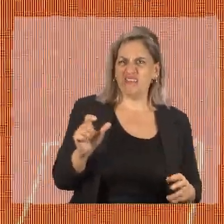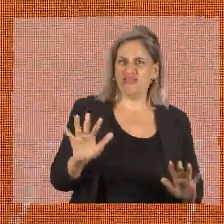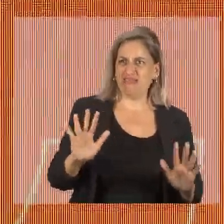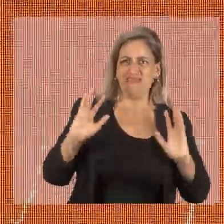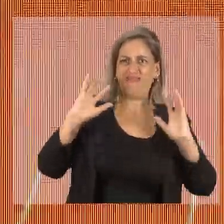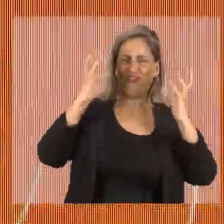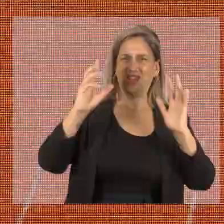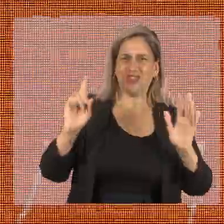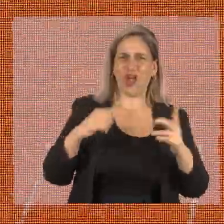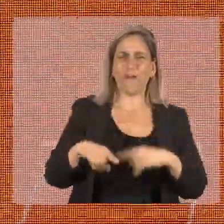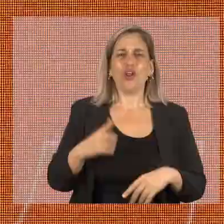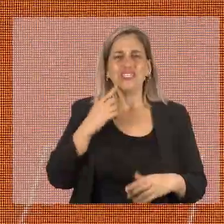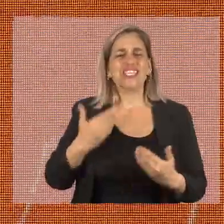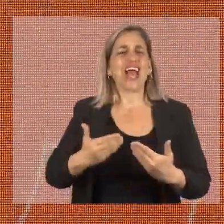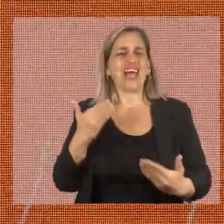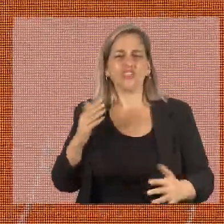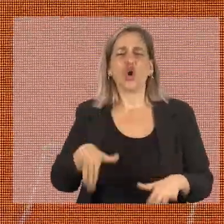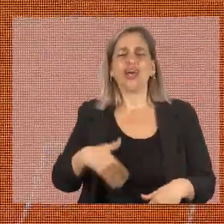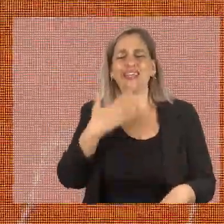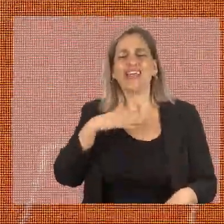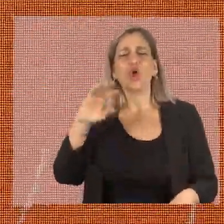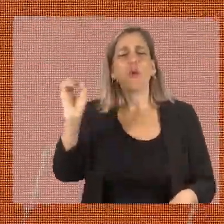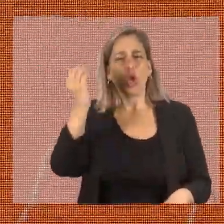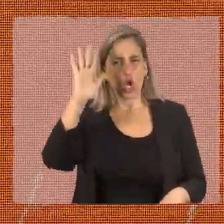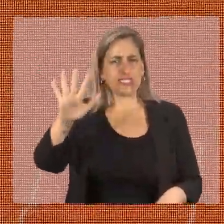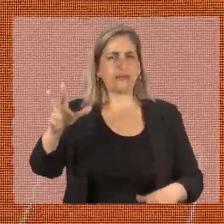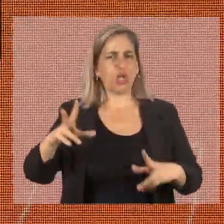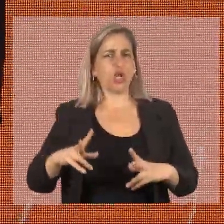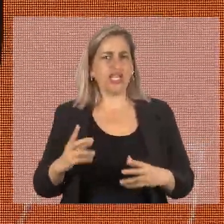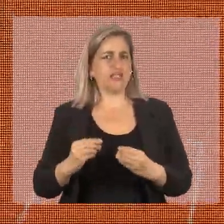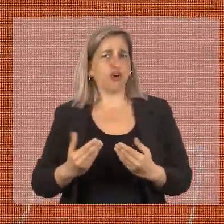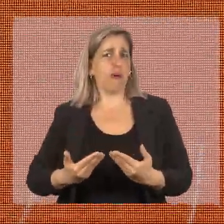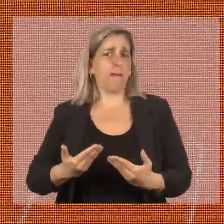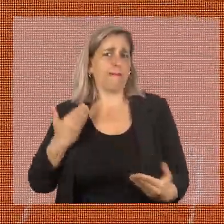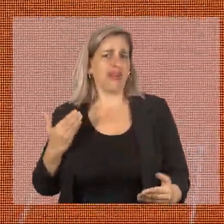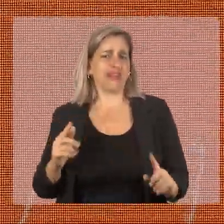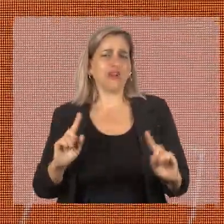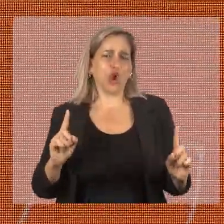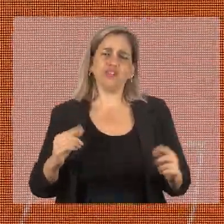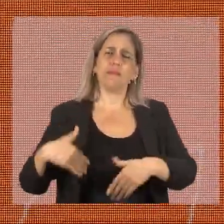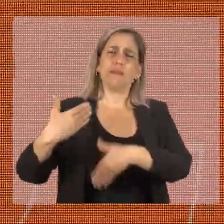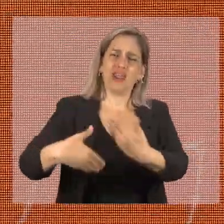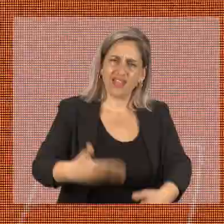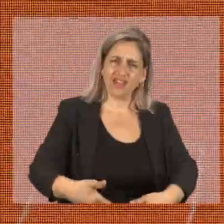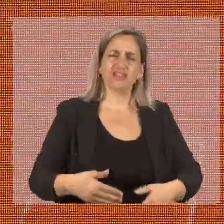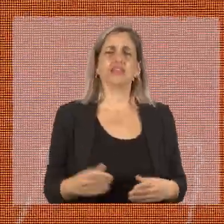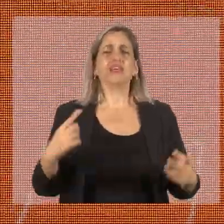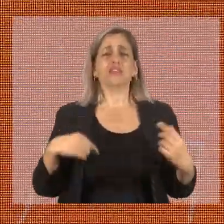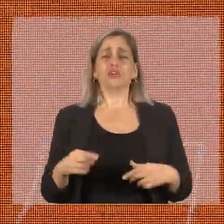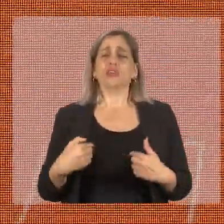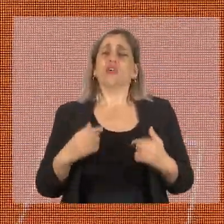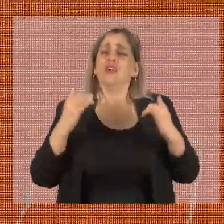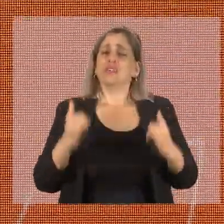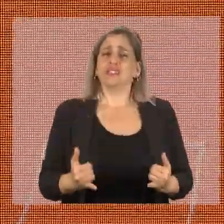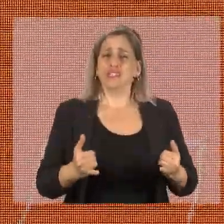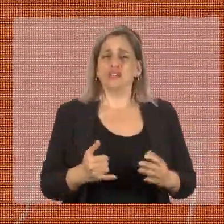decís, pero entiendo tu concepto. Entiendo el concepto. Lo que